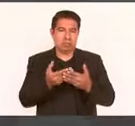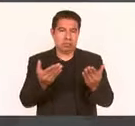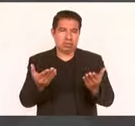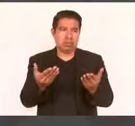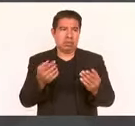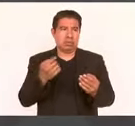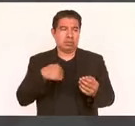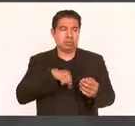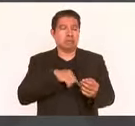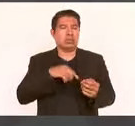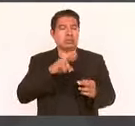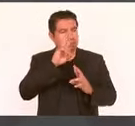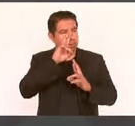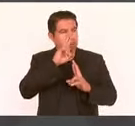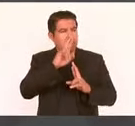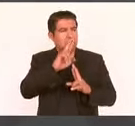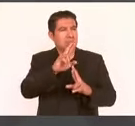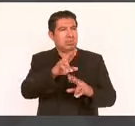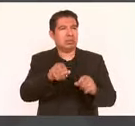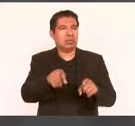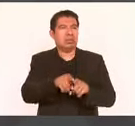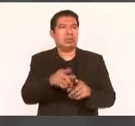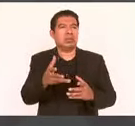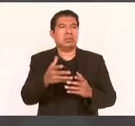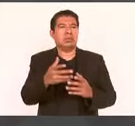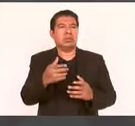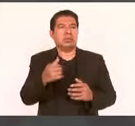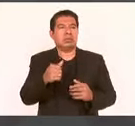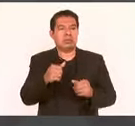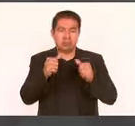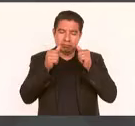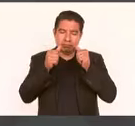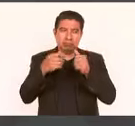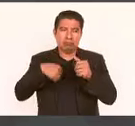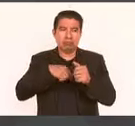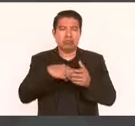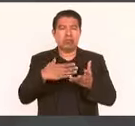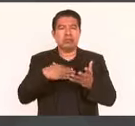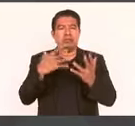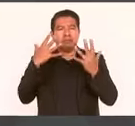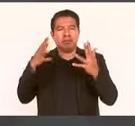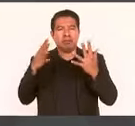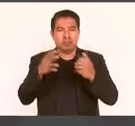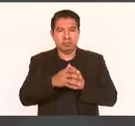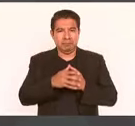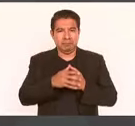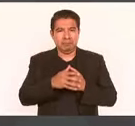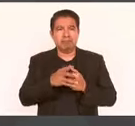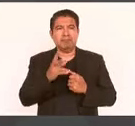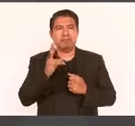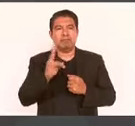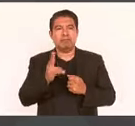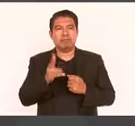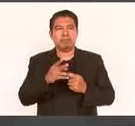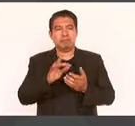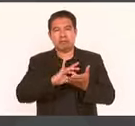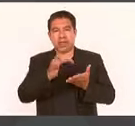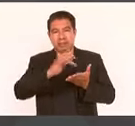todo nuestro respeto, nuestra admiración. Y también le agradecemos